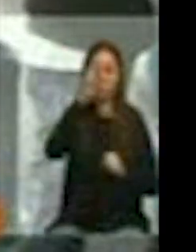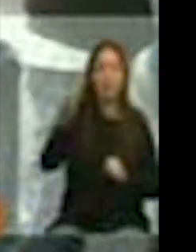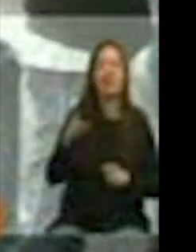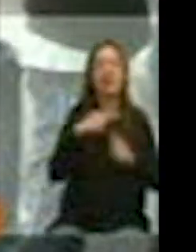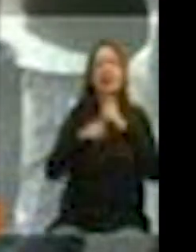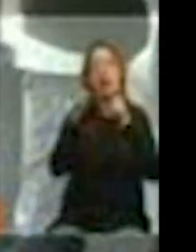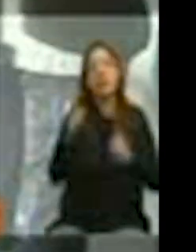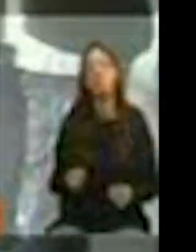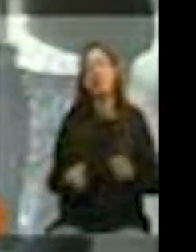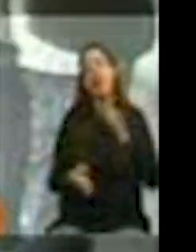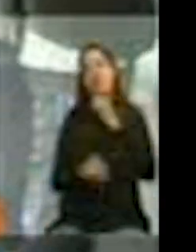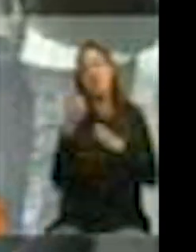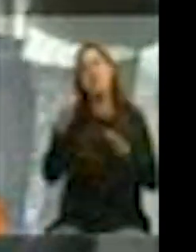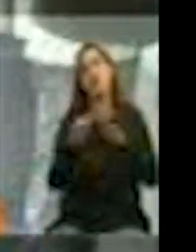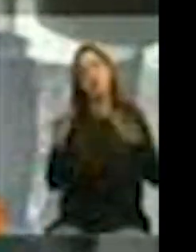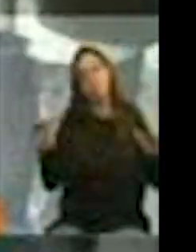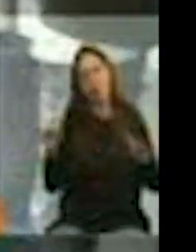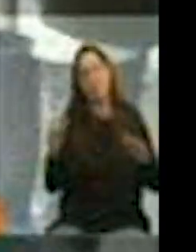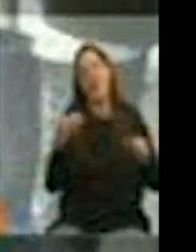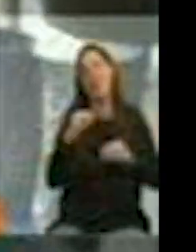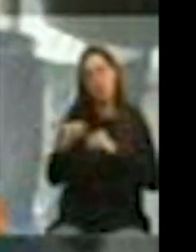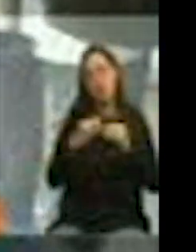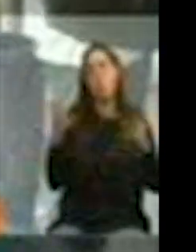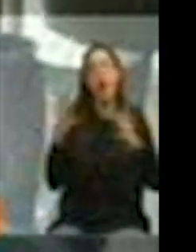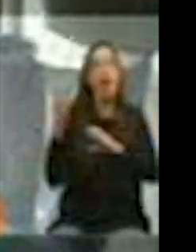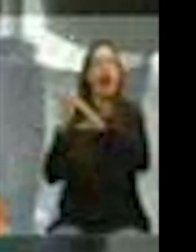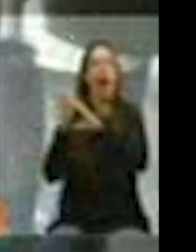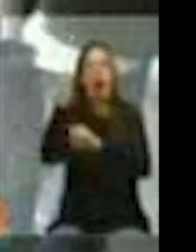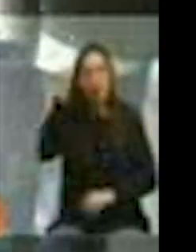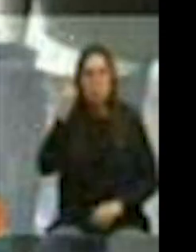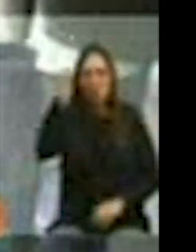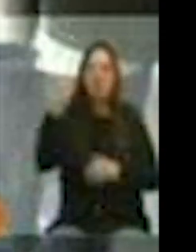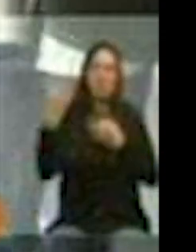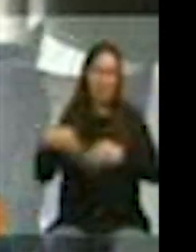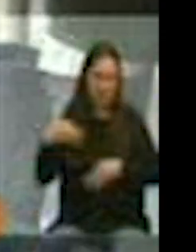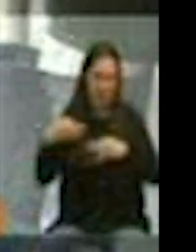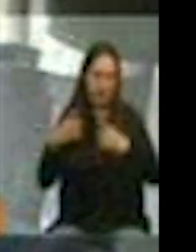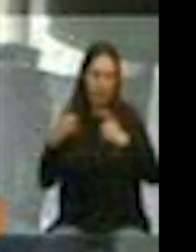normalidad, de cómo deben ir los coches en esta nueva normalidad.